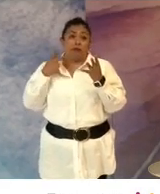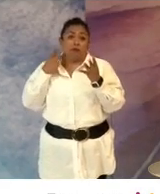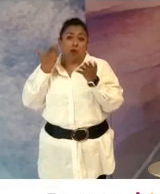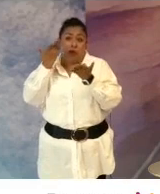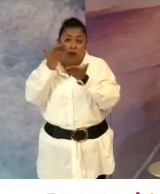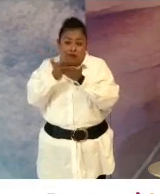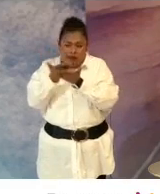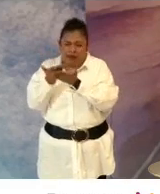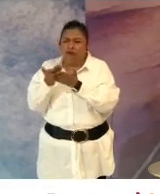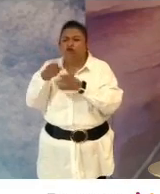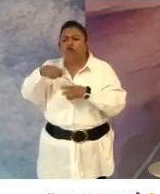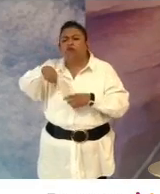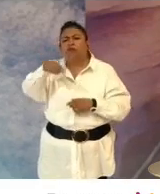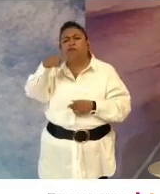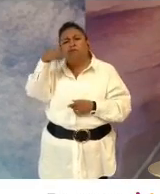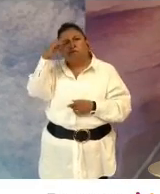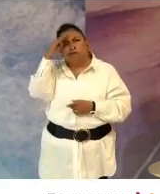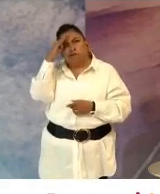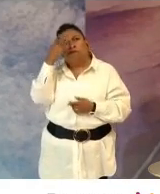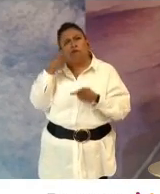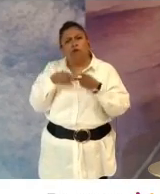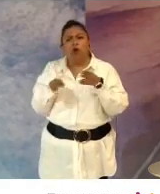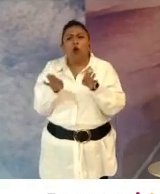we start? ¿Cómo podríamos empezar?